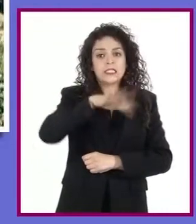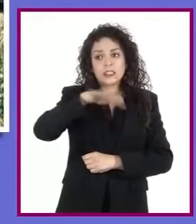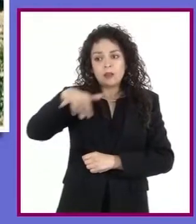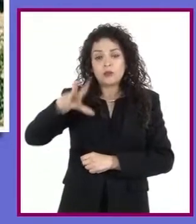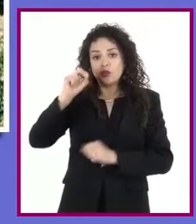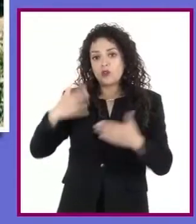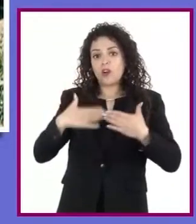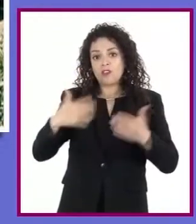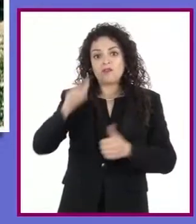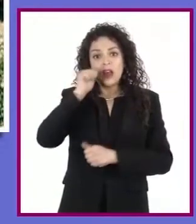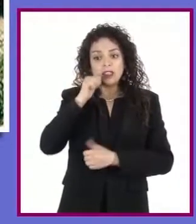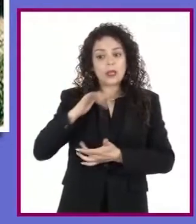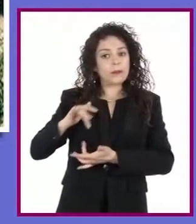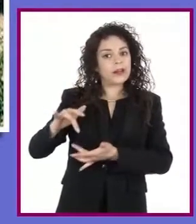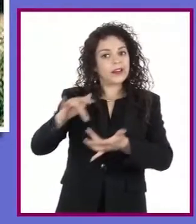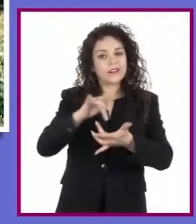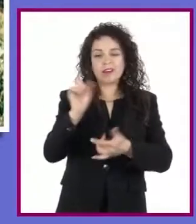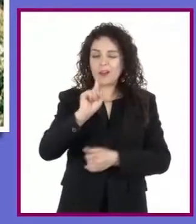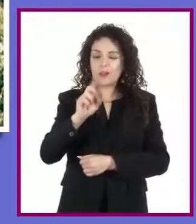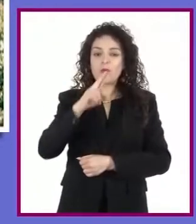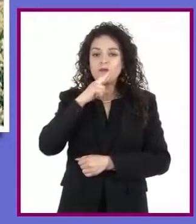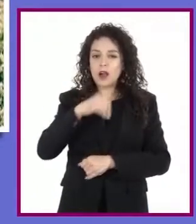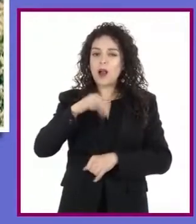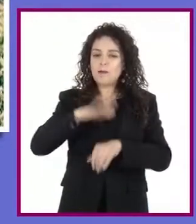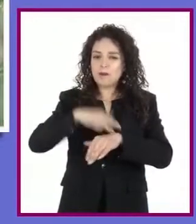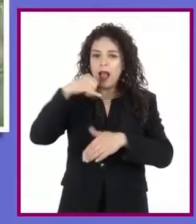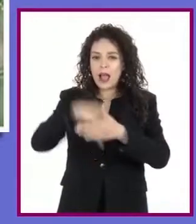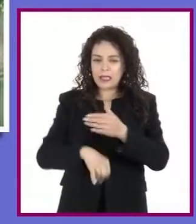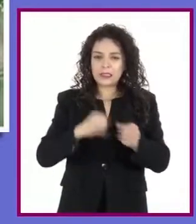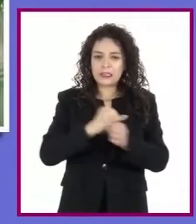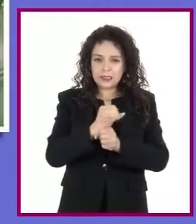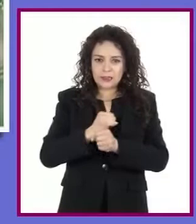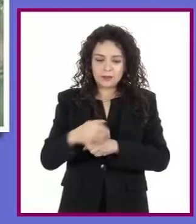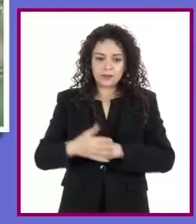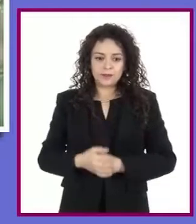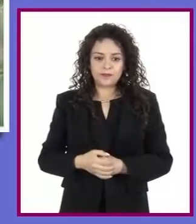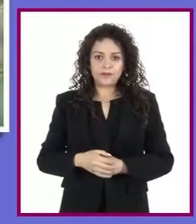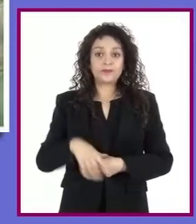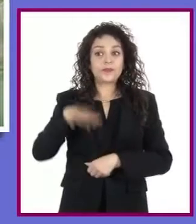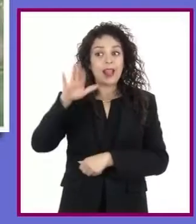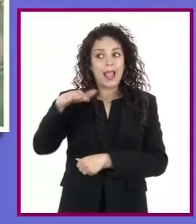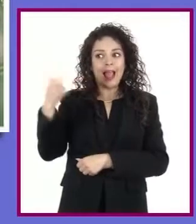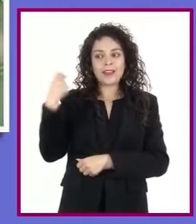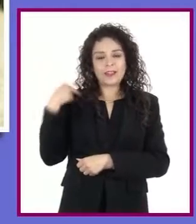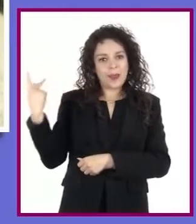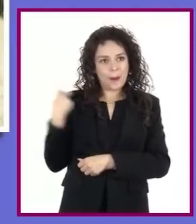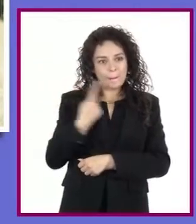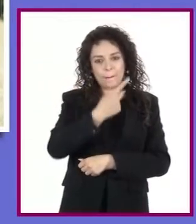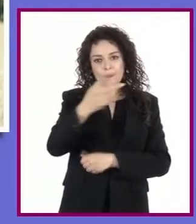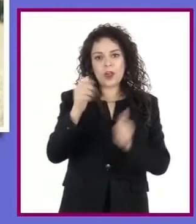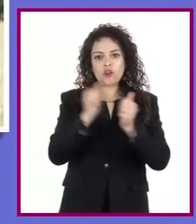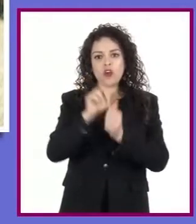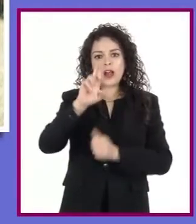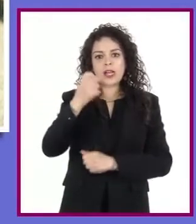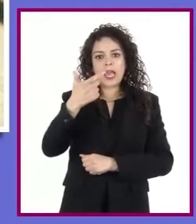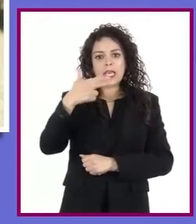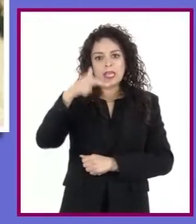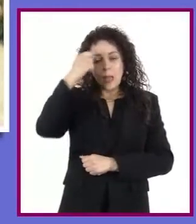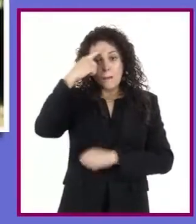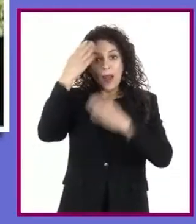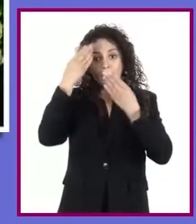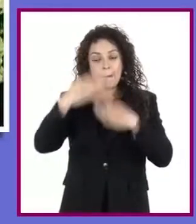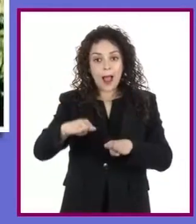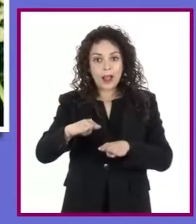sociales. Entonces, voy por Regina y vamos al banco a preguntar sobre la nueva moneda. Ahí deben saberlo.